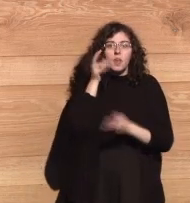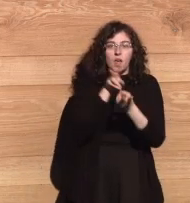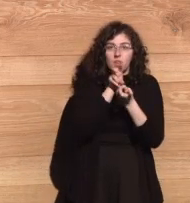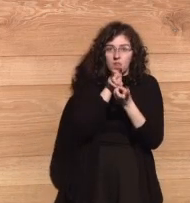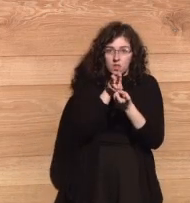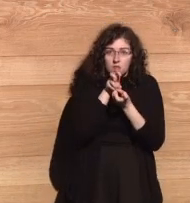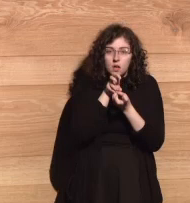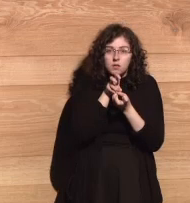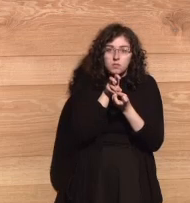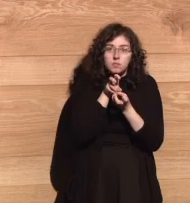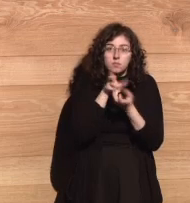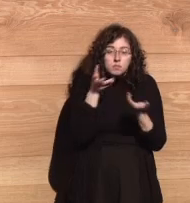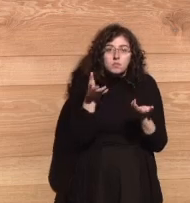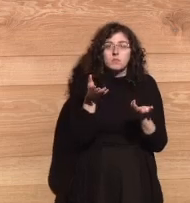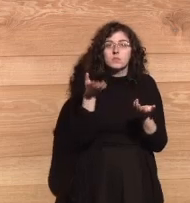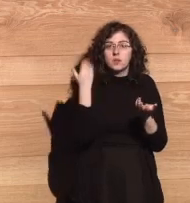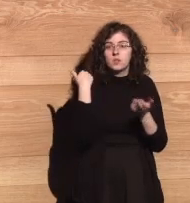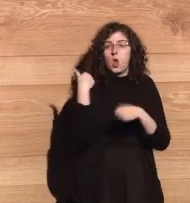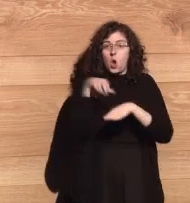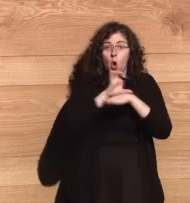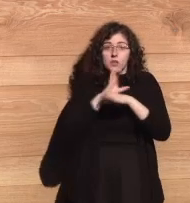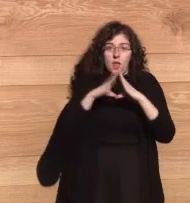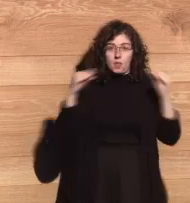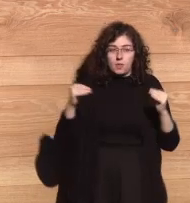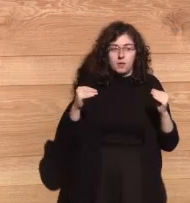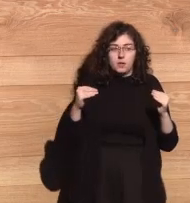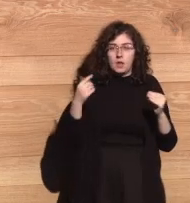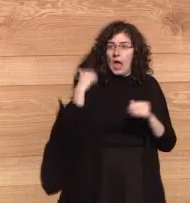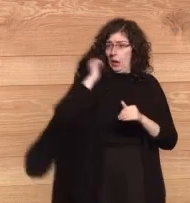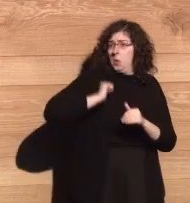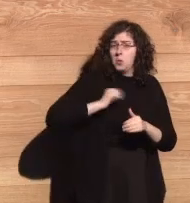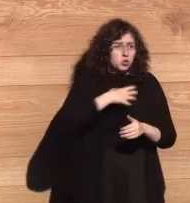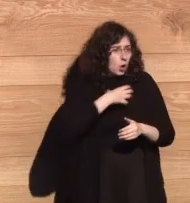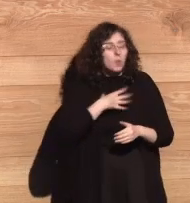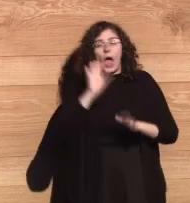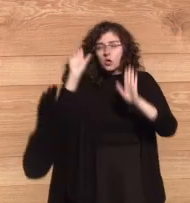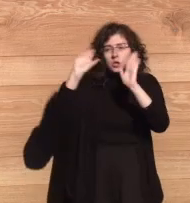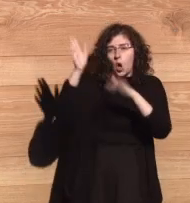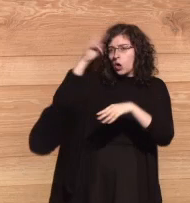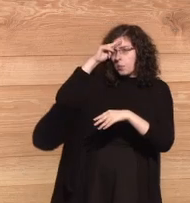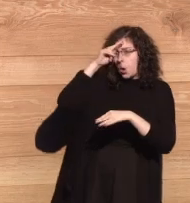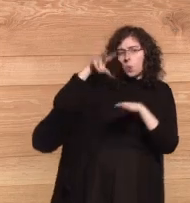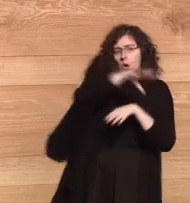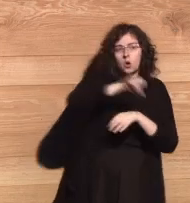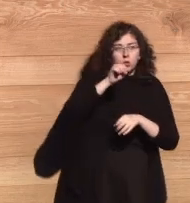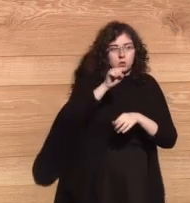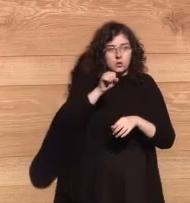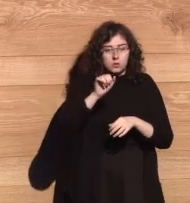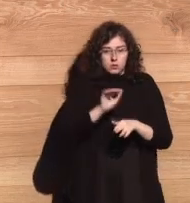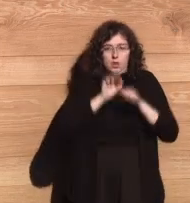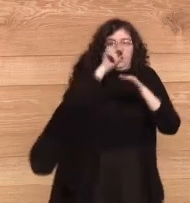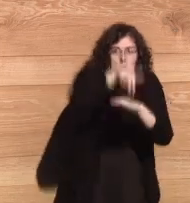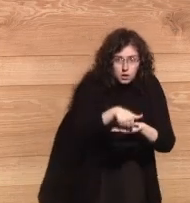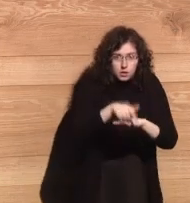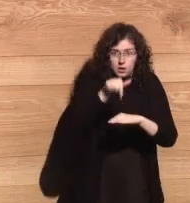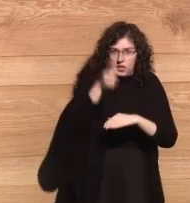Hacienda, que entonces era consejera de Andalucía. ¡Ay, que no puedo con el bolso! El otro, yo te lo cojo. Y se tira... Y le digo, pero este